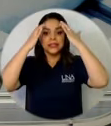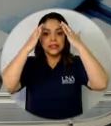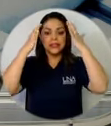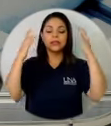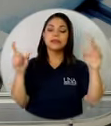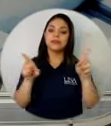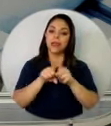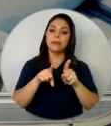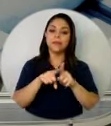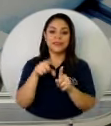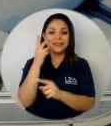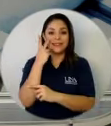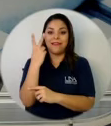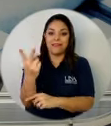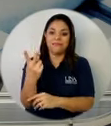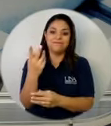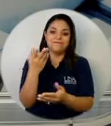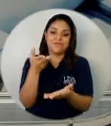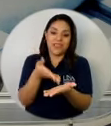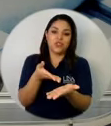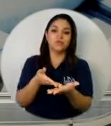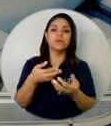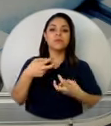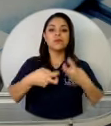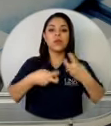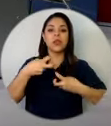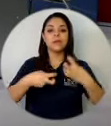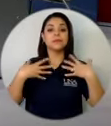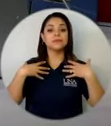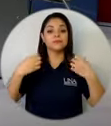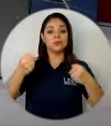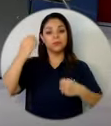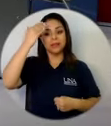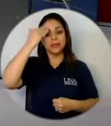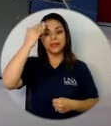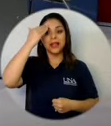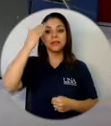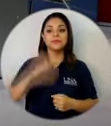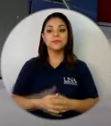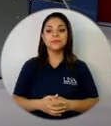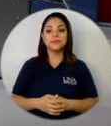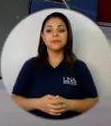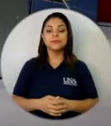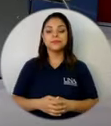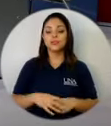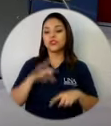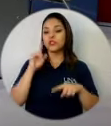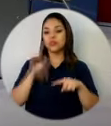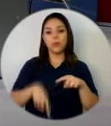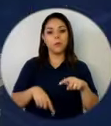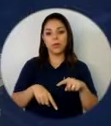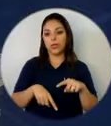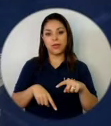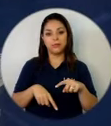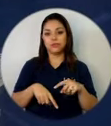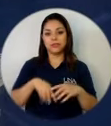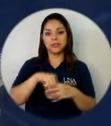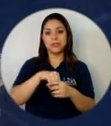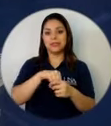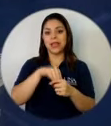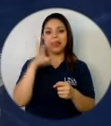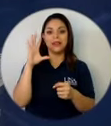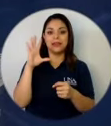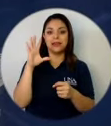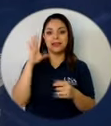de ansiedad, que también se ven reflejados en problemas de salud mental. No podemos salir de la pandemia así. Definitivamente el país tiene que hacer